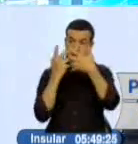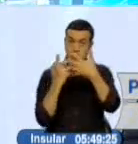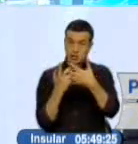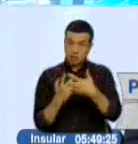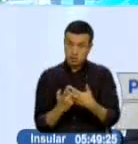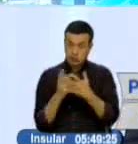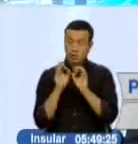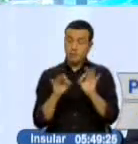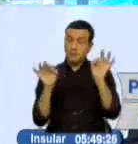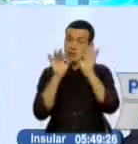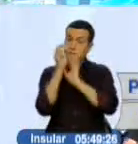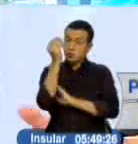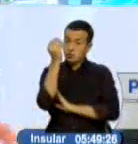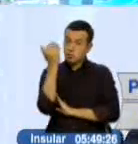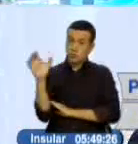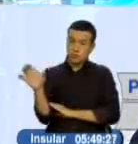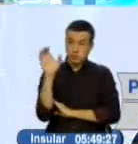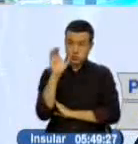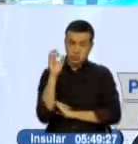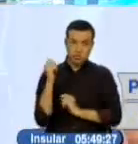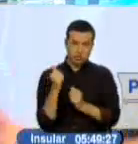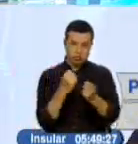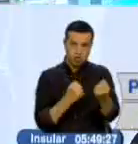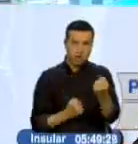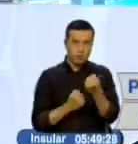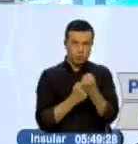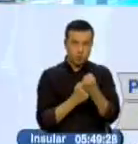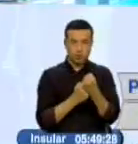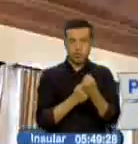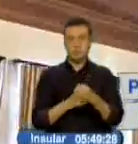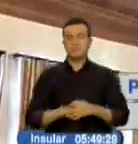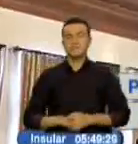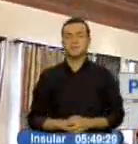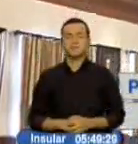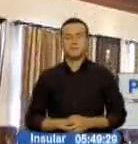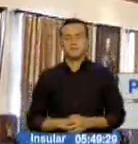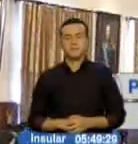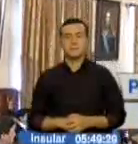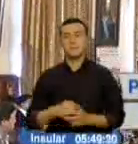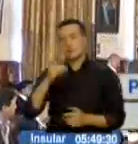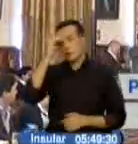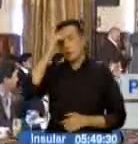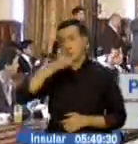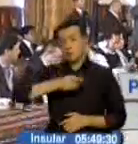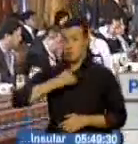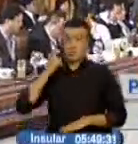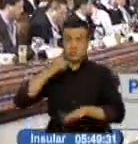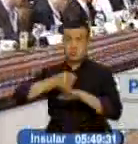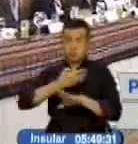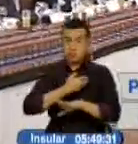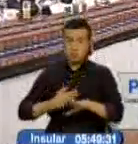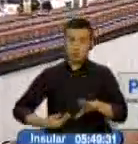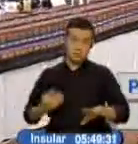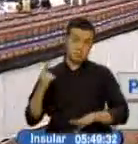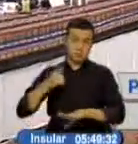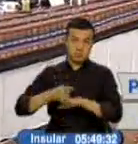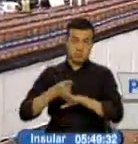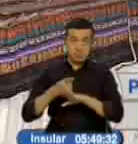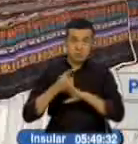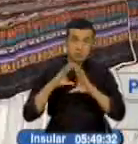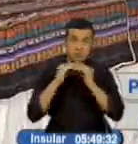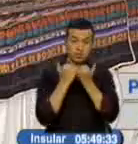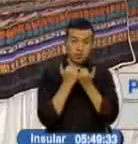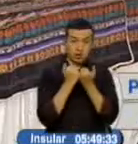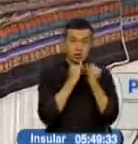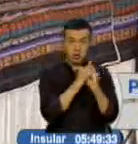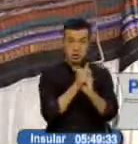generar los recursos que permitan ese financiamiento y otros financiamientos. El decreto establece además la conformación de un comité interinstitucional